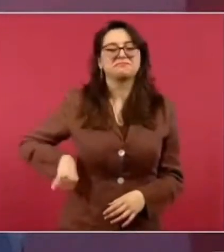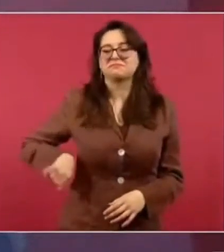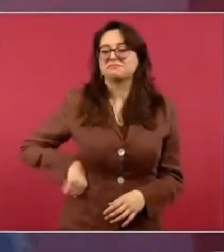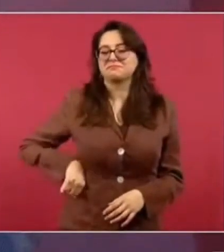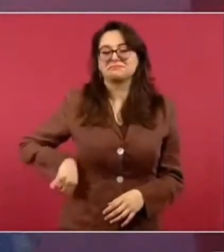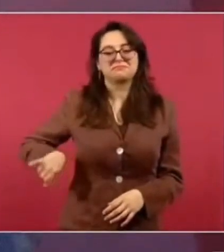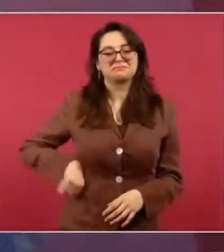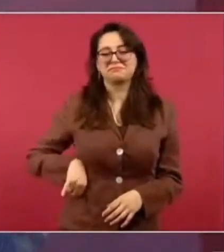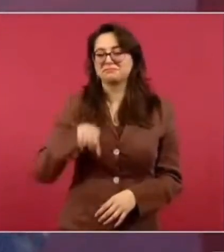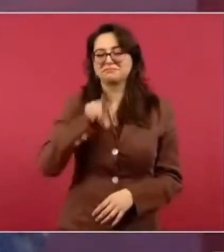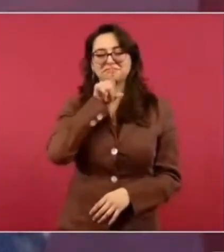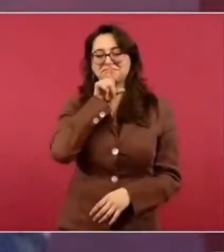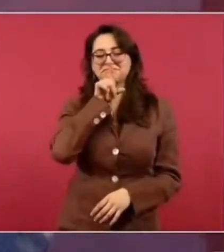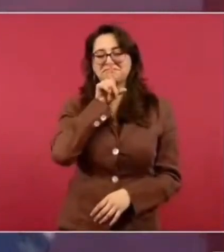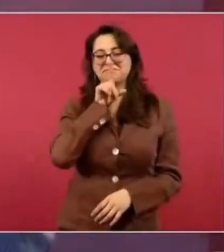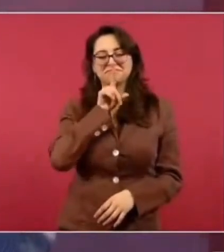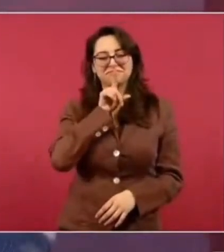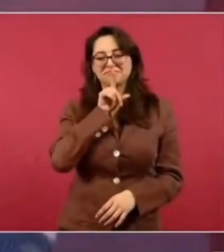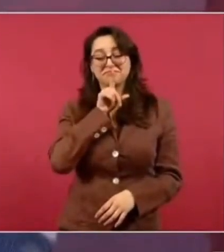Iban